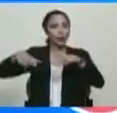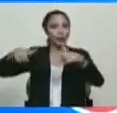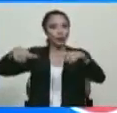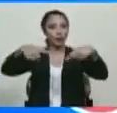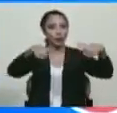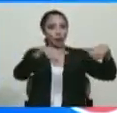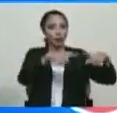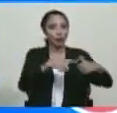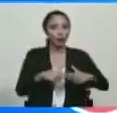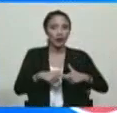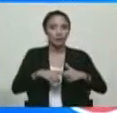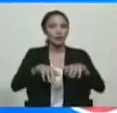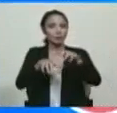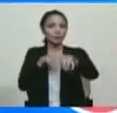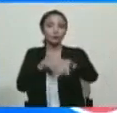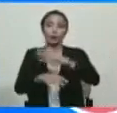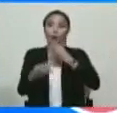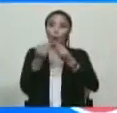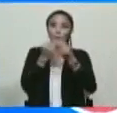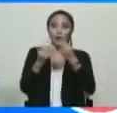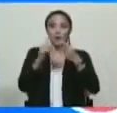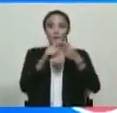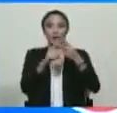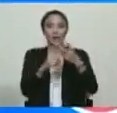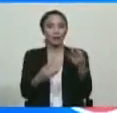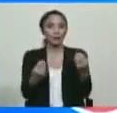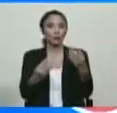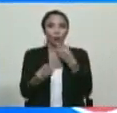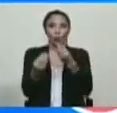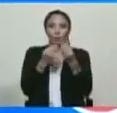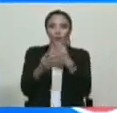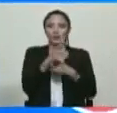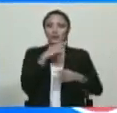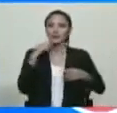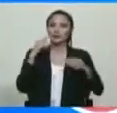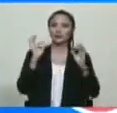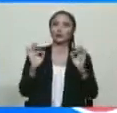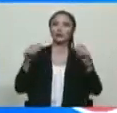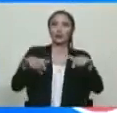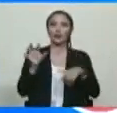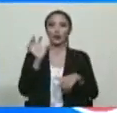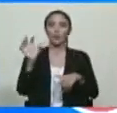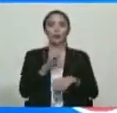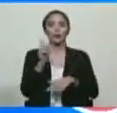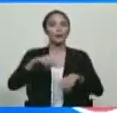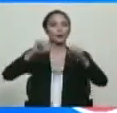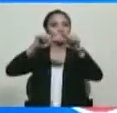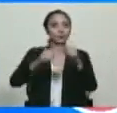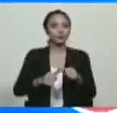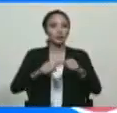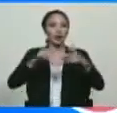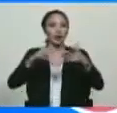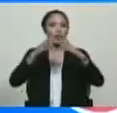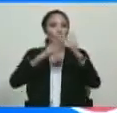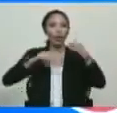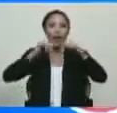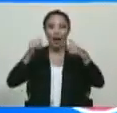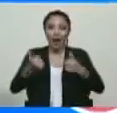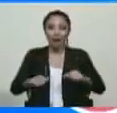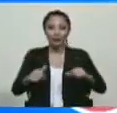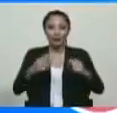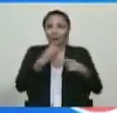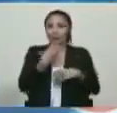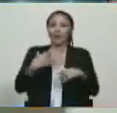20 están con la gastronomía más diversa de nuestro país, con la artesanía bella,